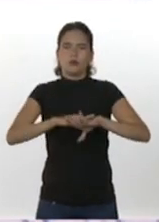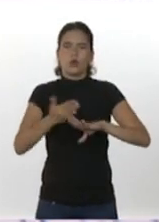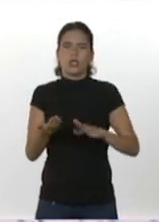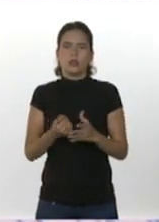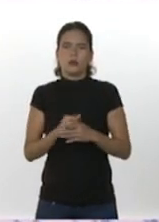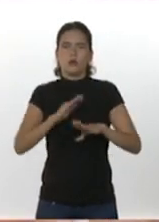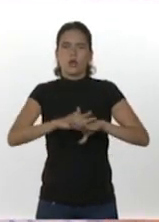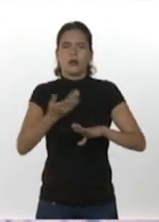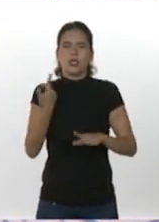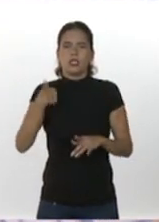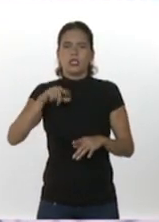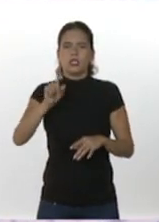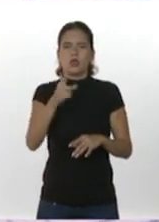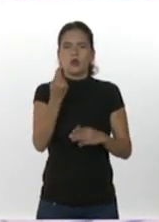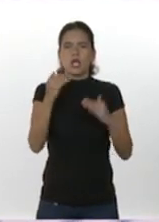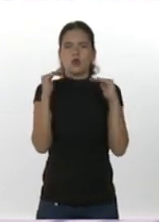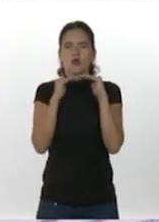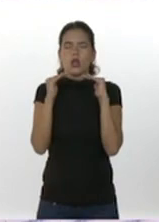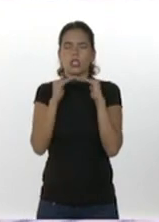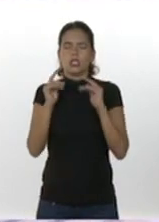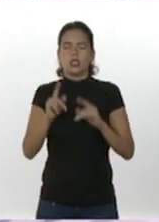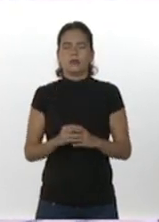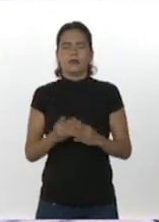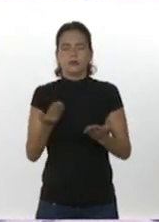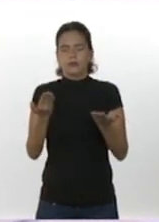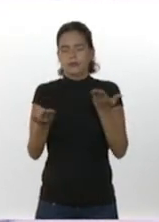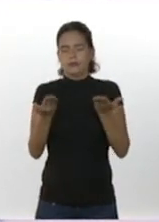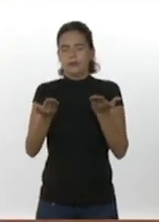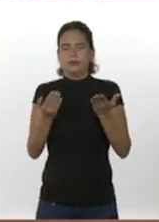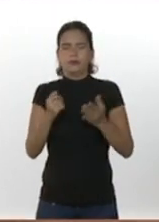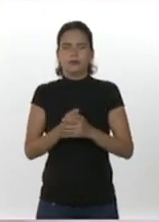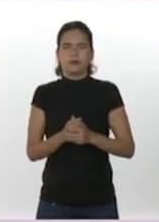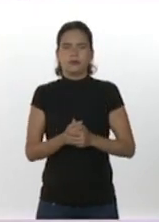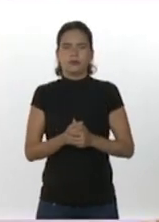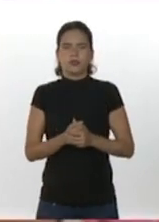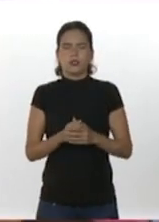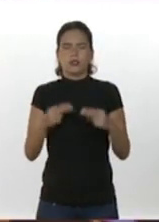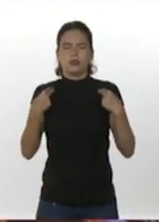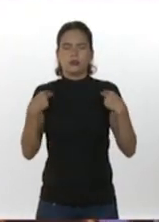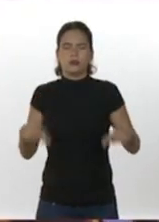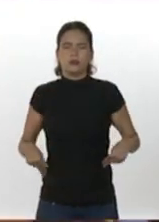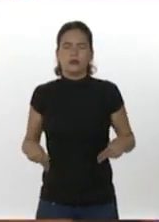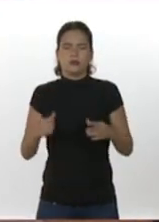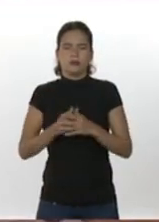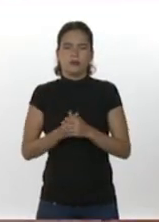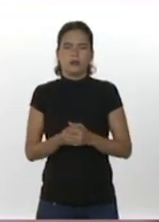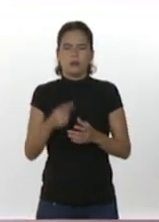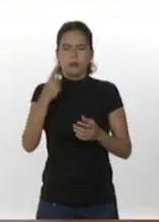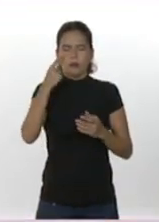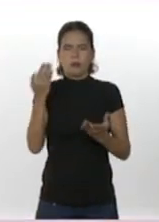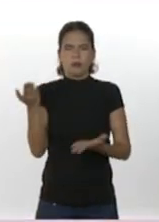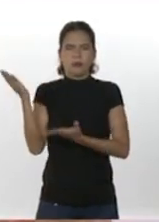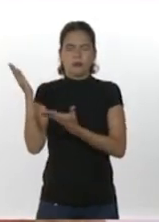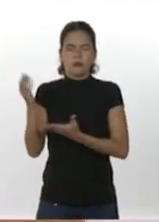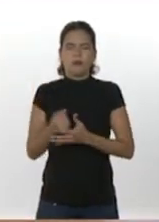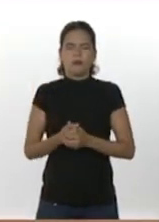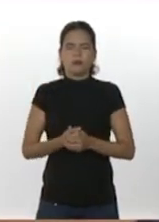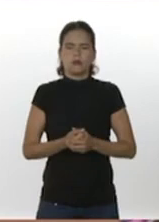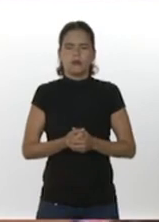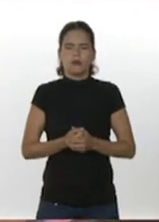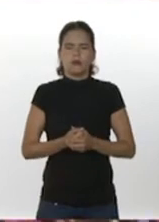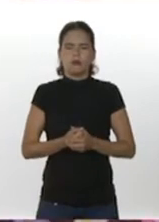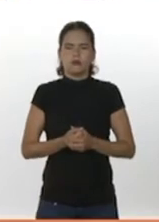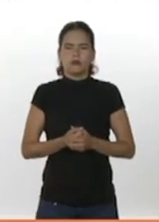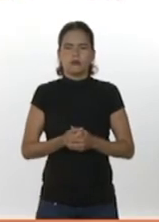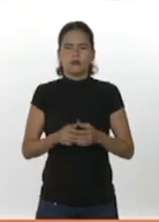Porque debe tener una igualdad y una equidad en la humanidad. Fíjense acá, objetivos de